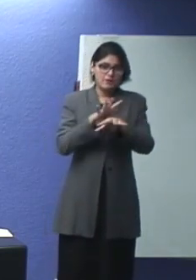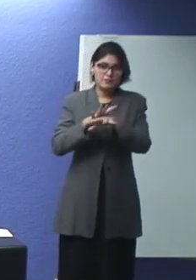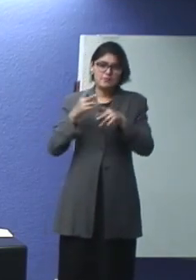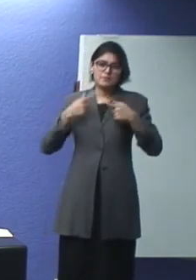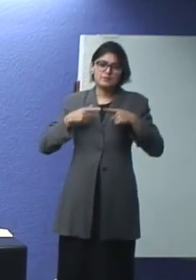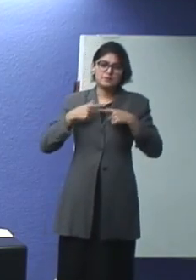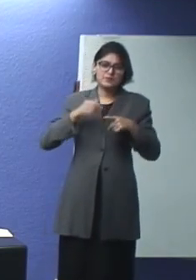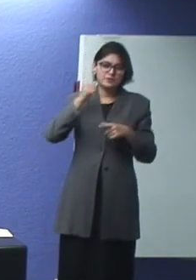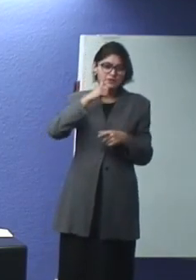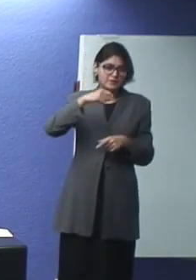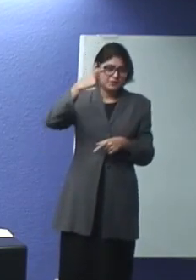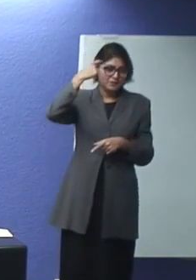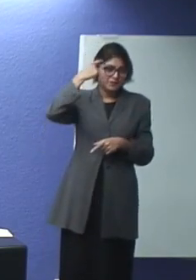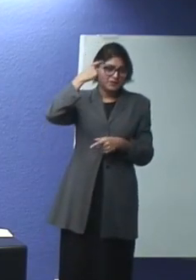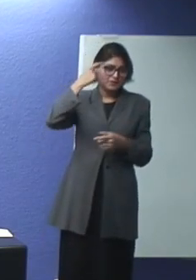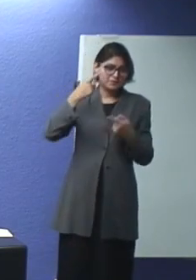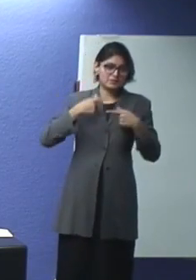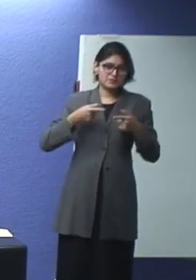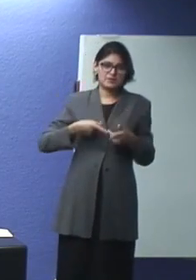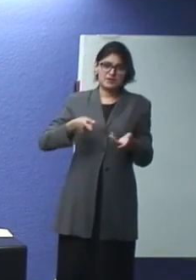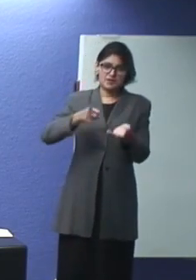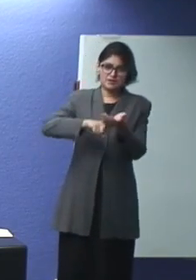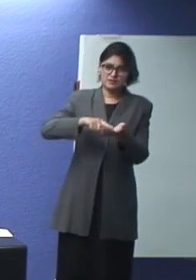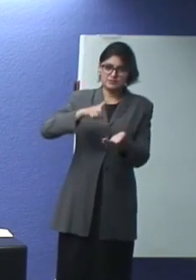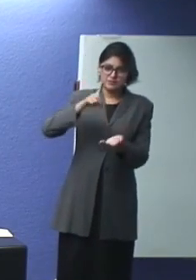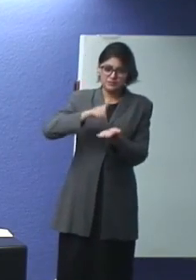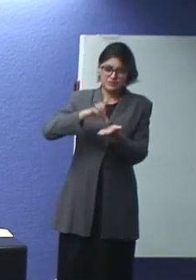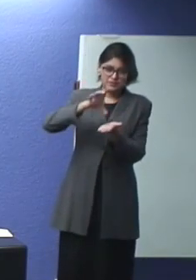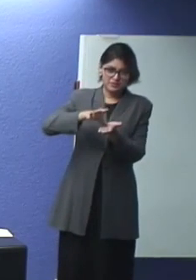tiene de las personas con discapacidad.